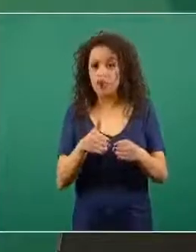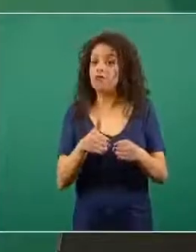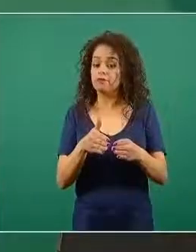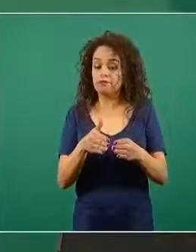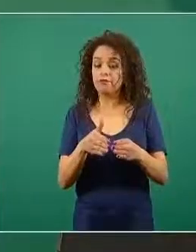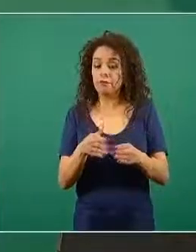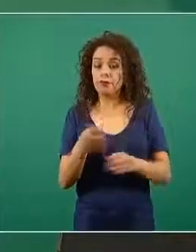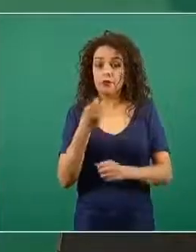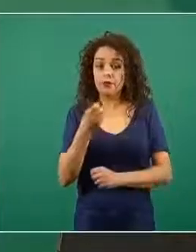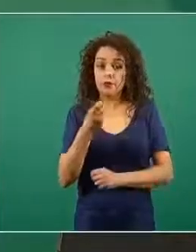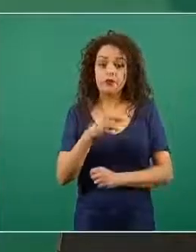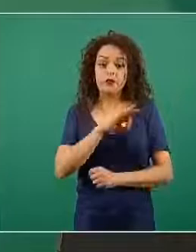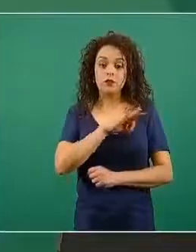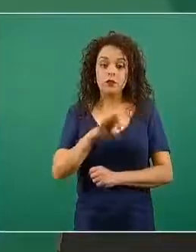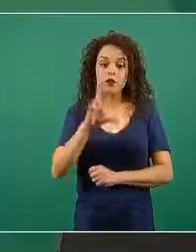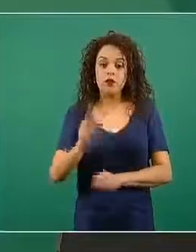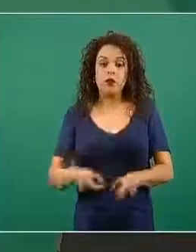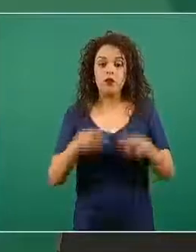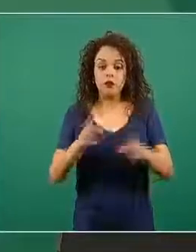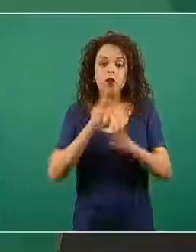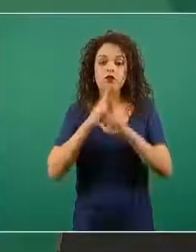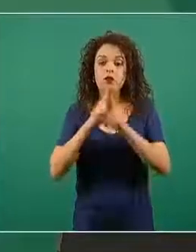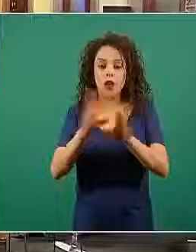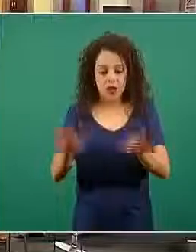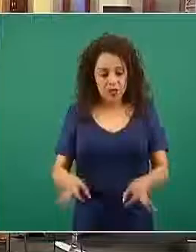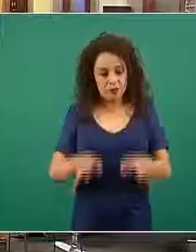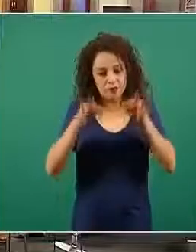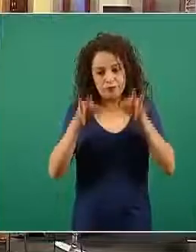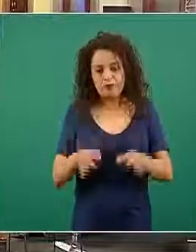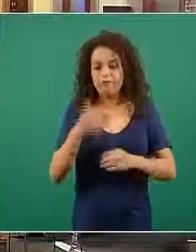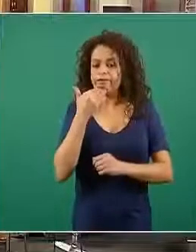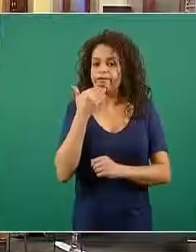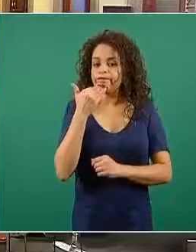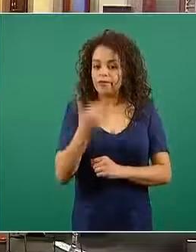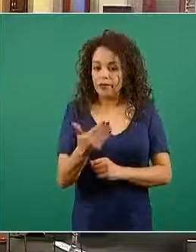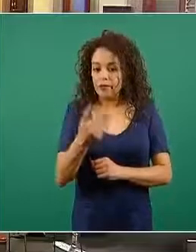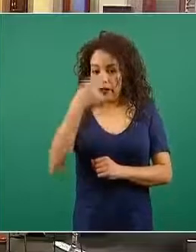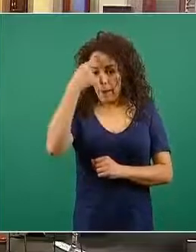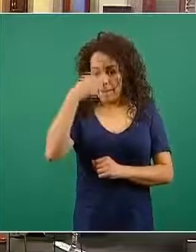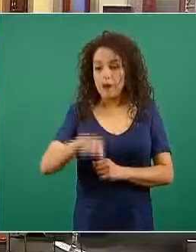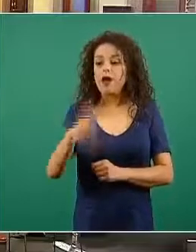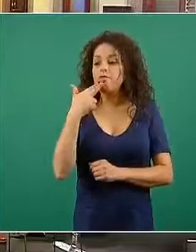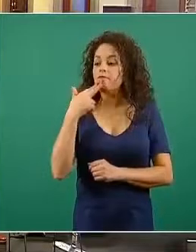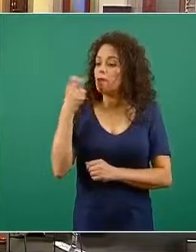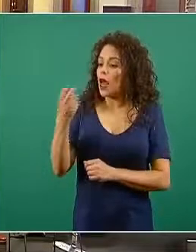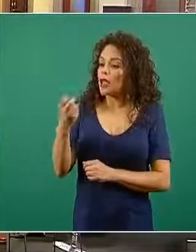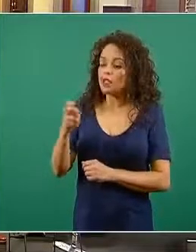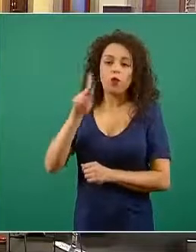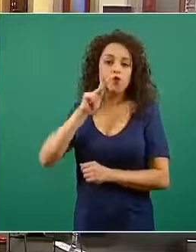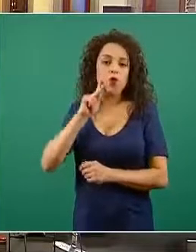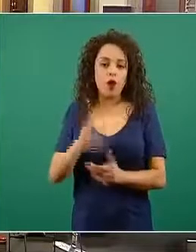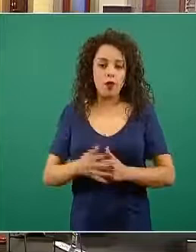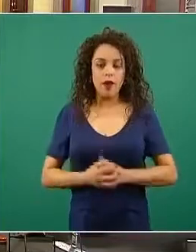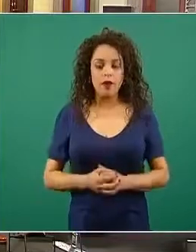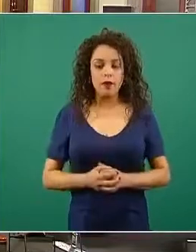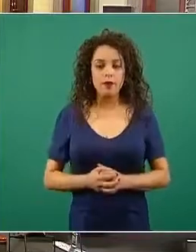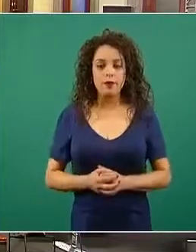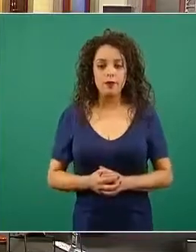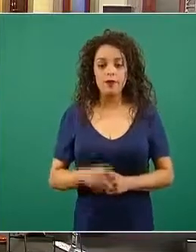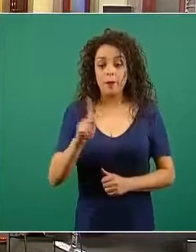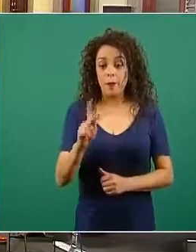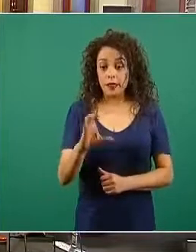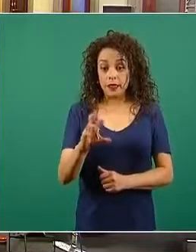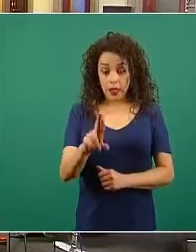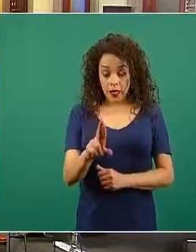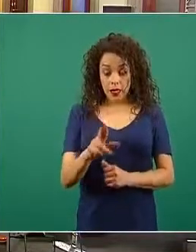tanto no dar los resultados que es para lo que sirve, ¿sí? La prueba